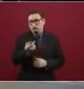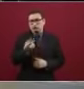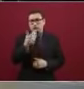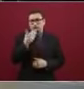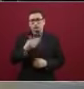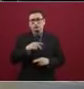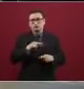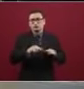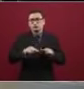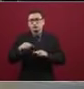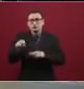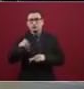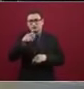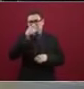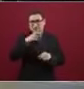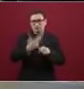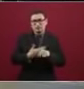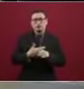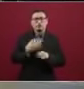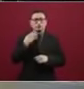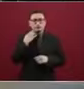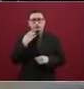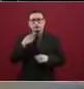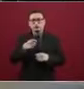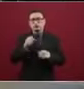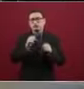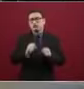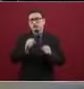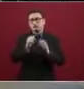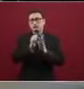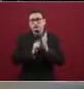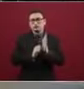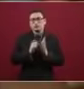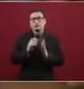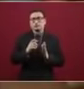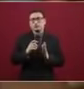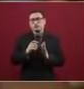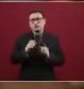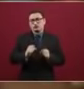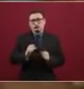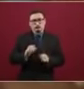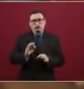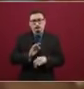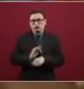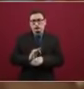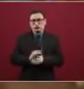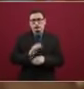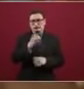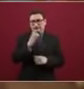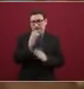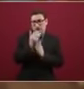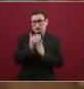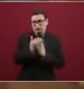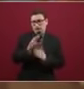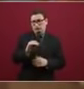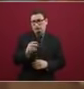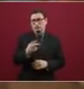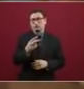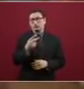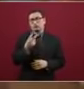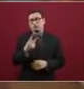del Secretario Ejecutivo del Sistema Nacional de Seguridad Pública. En el mes de enero baja ligeramente a